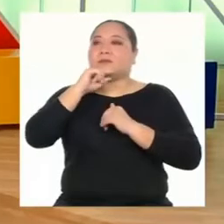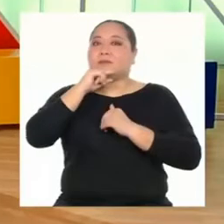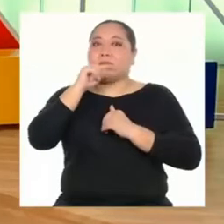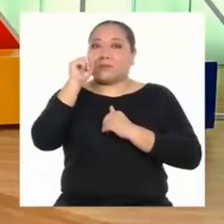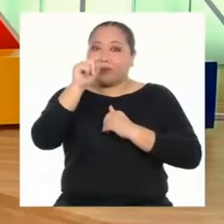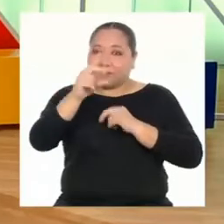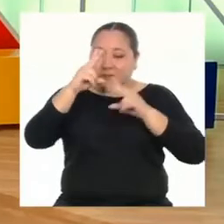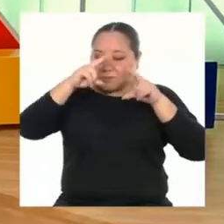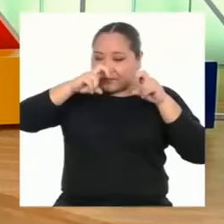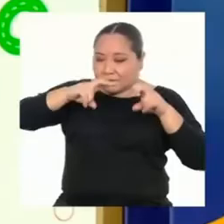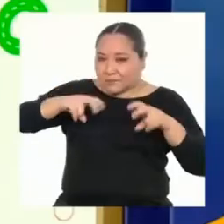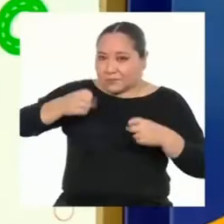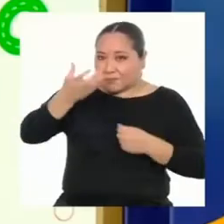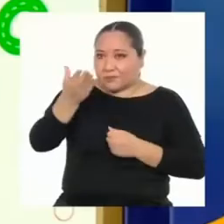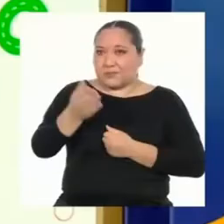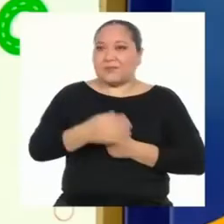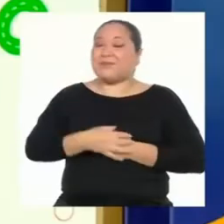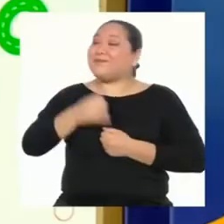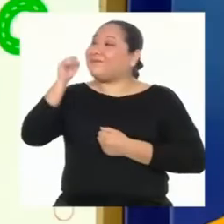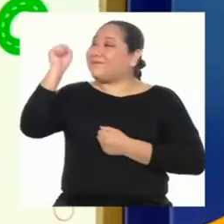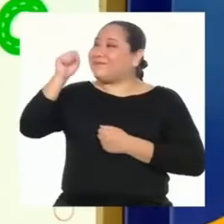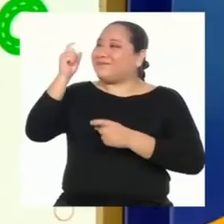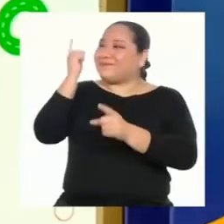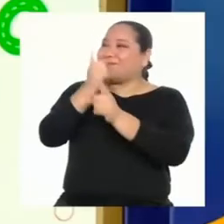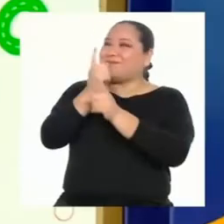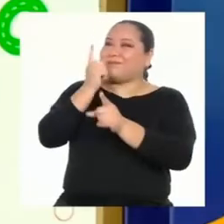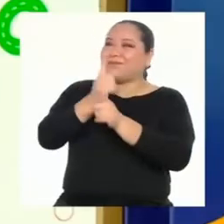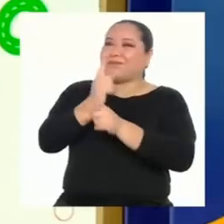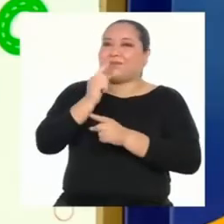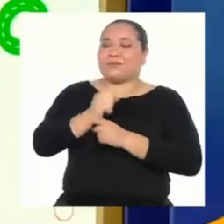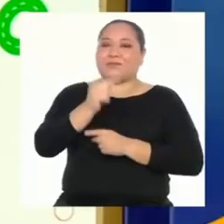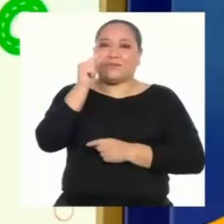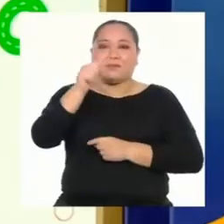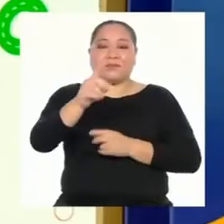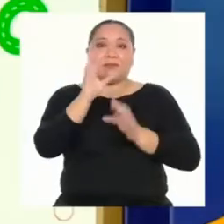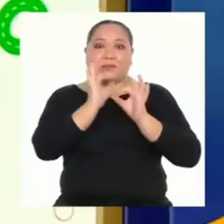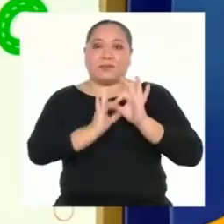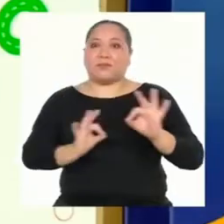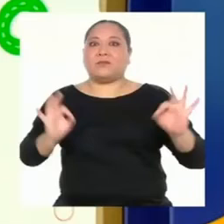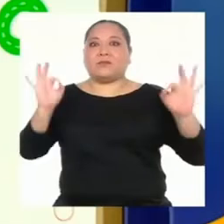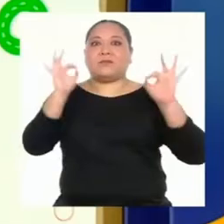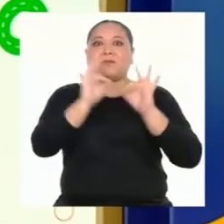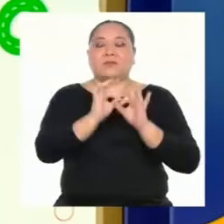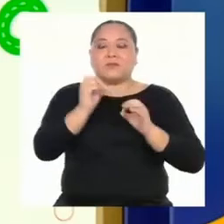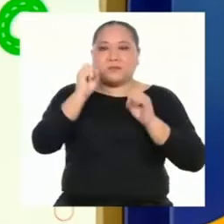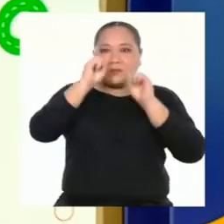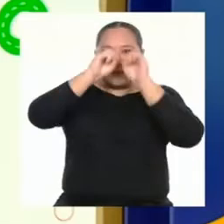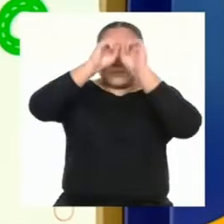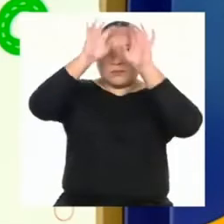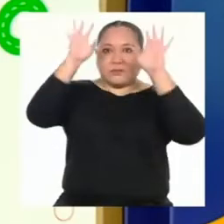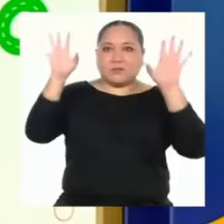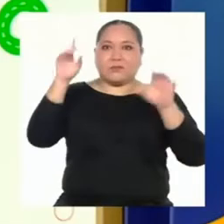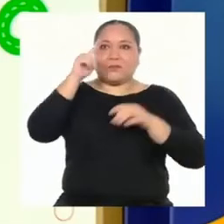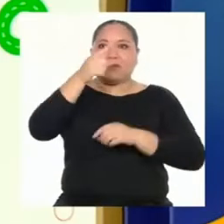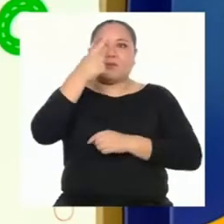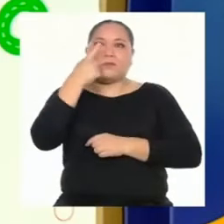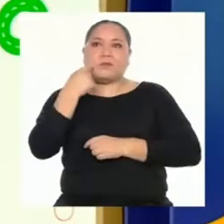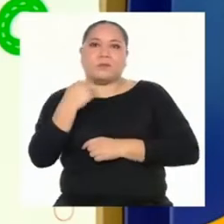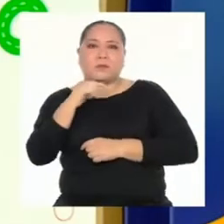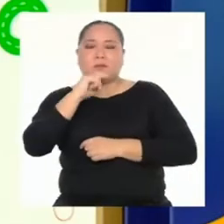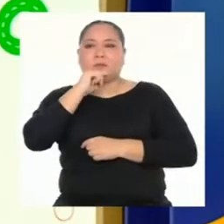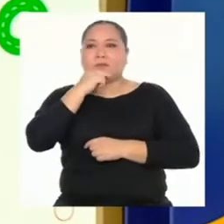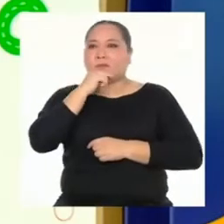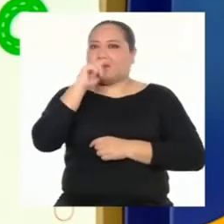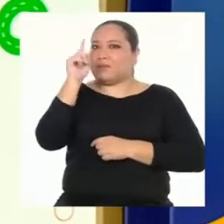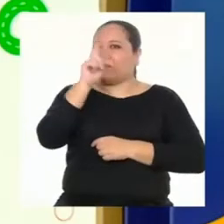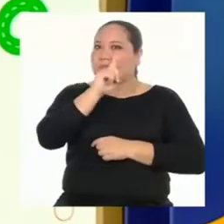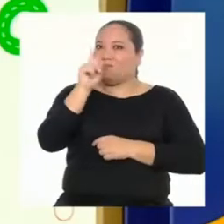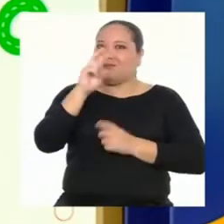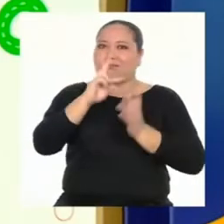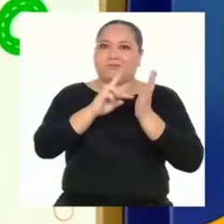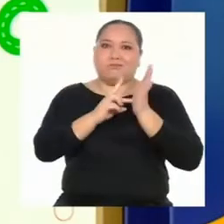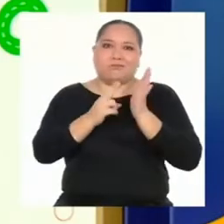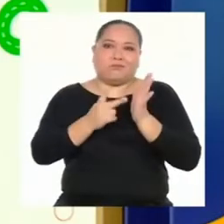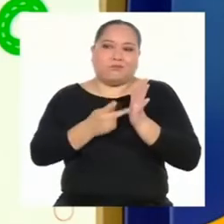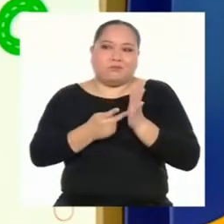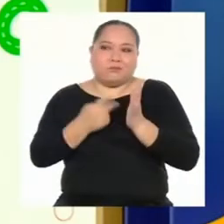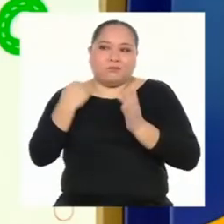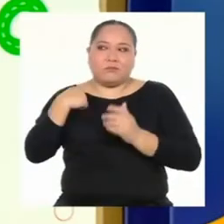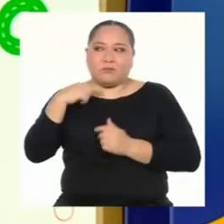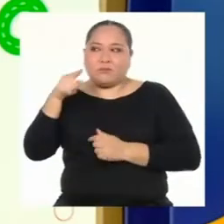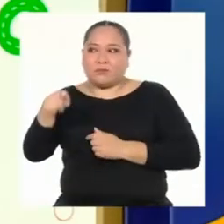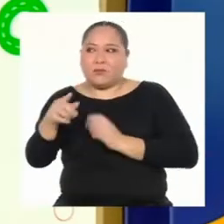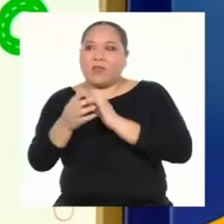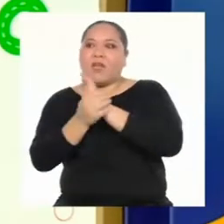eso estuviste investigando? Así es. Es muy importante que tengamos claro que ser hombre o mujer no determina